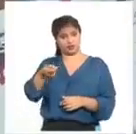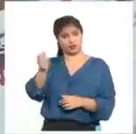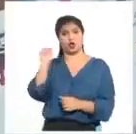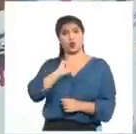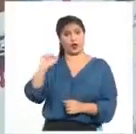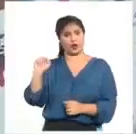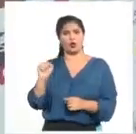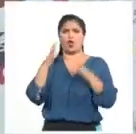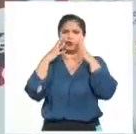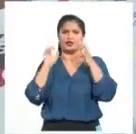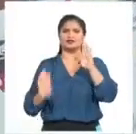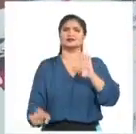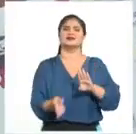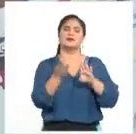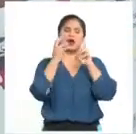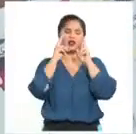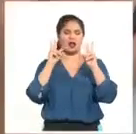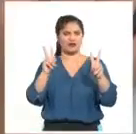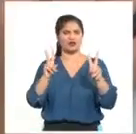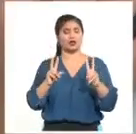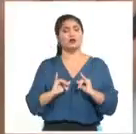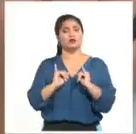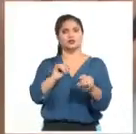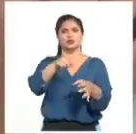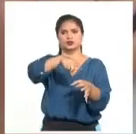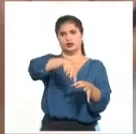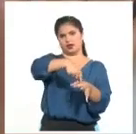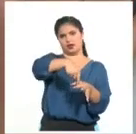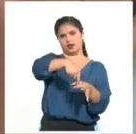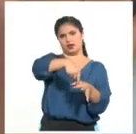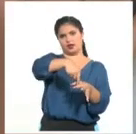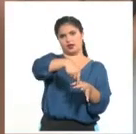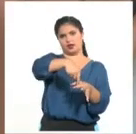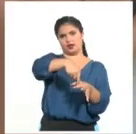En la Isla Esmeralda Cardoso, Sistema Informativo de la Televisión Cubana.